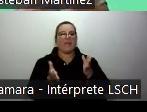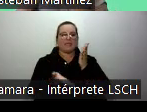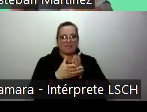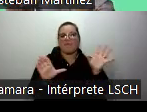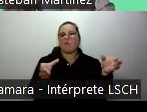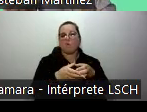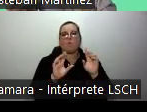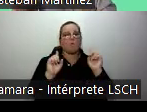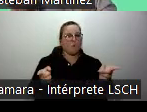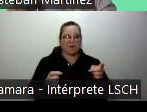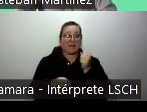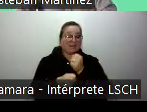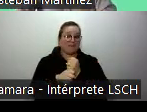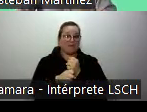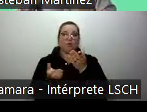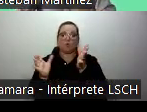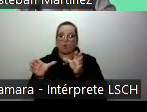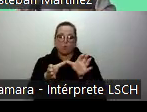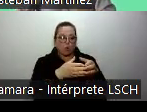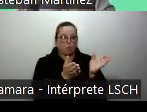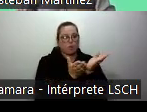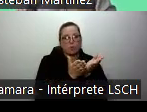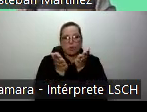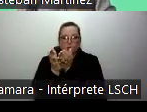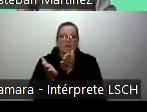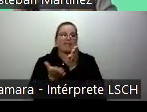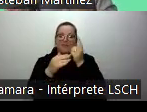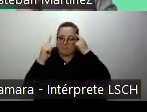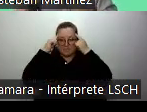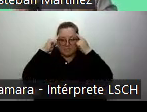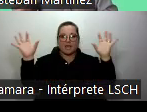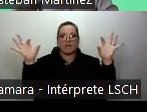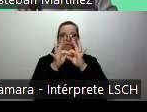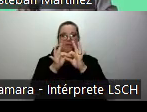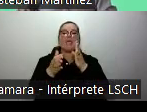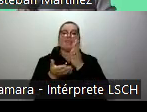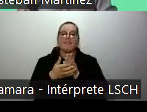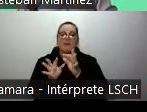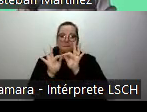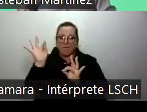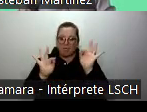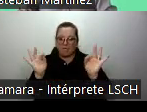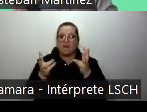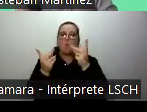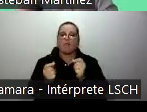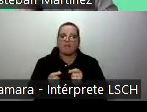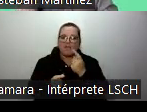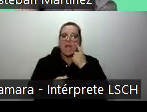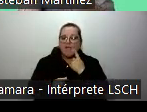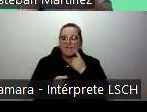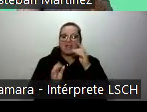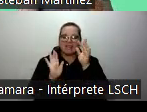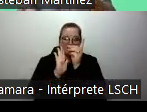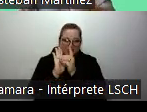ocurre mucho si tú has estudiado con grupos de estudio también eh tiene que ser medible y cuantificable en el fondo que se pueda medir con datos objetivos